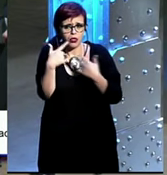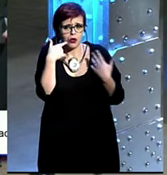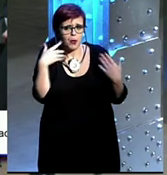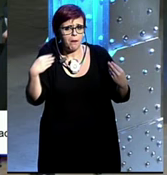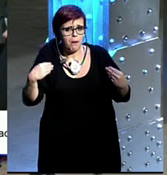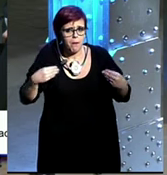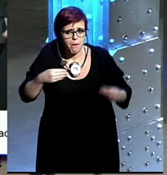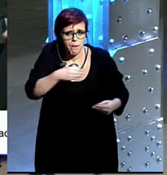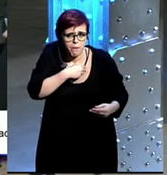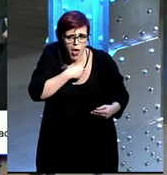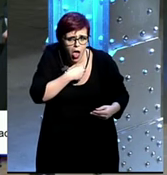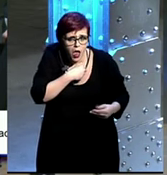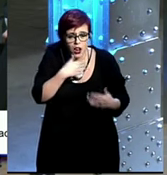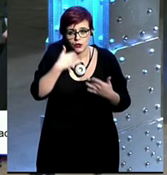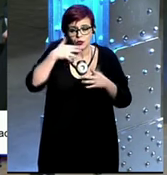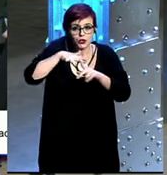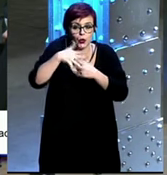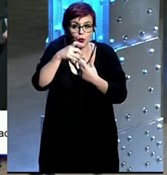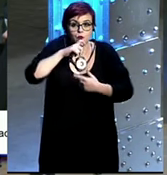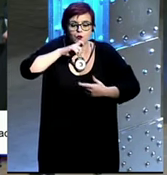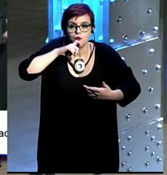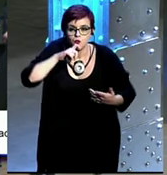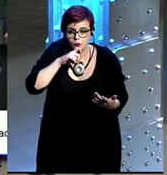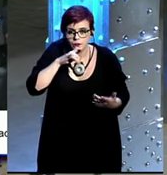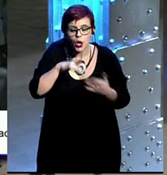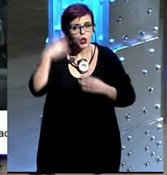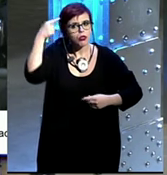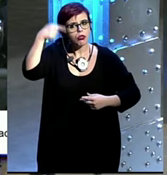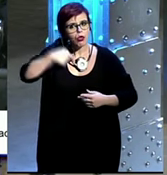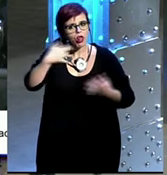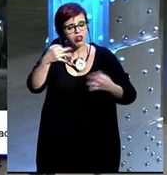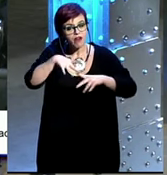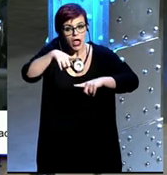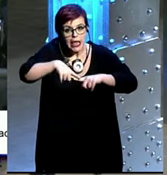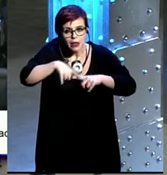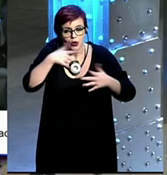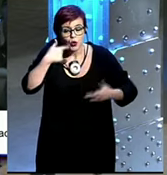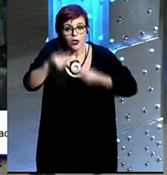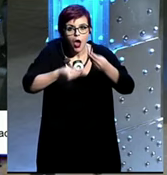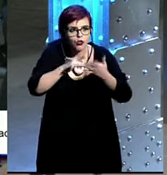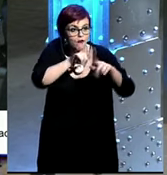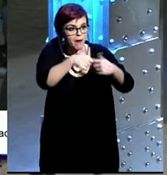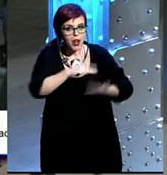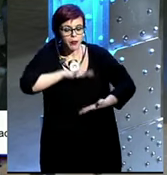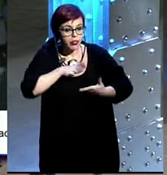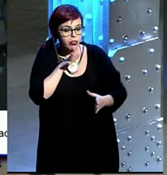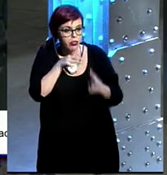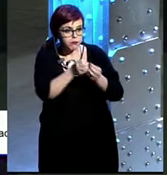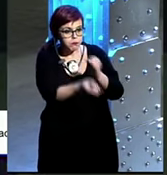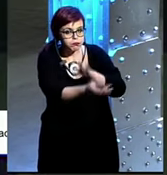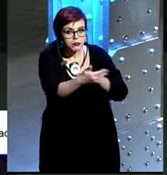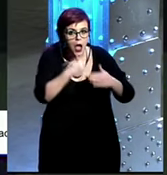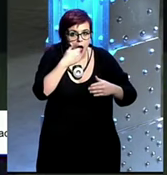que el elemento decisorio era que como gay nunca iba a ser capaz de tener una familia. Y sentía, porque estaba muy